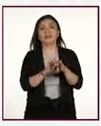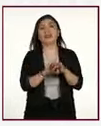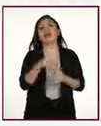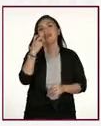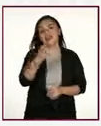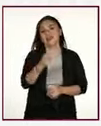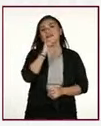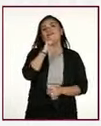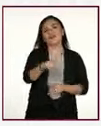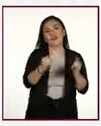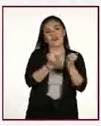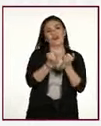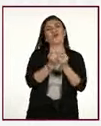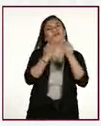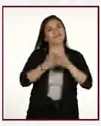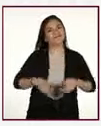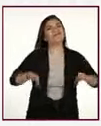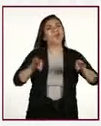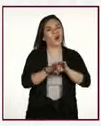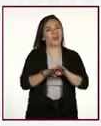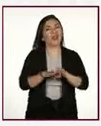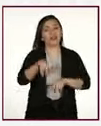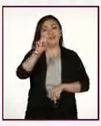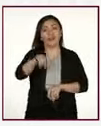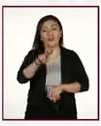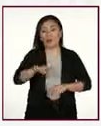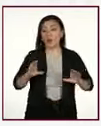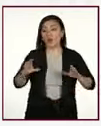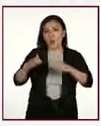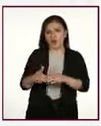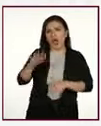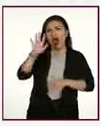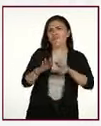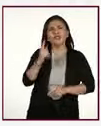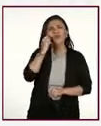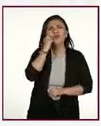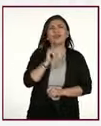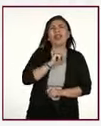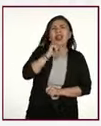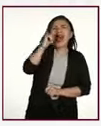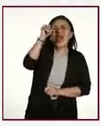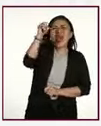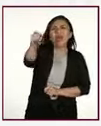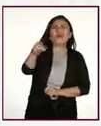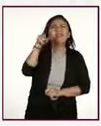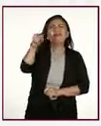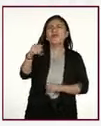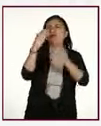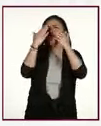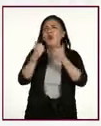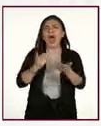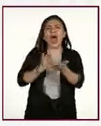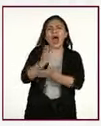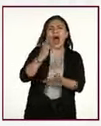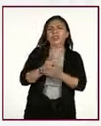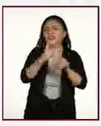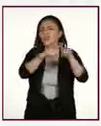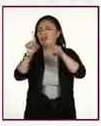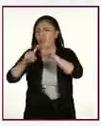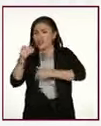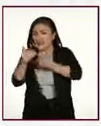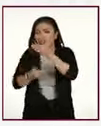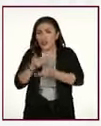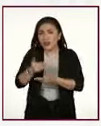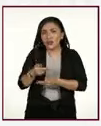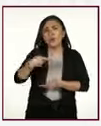eso también influye muchísimo, ¿no? Las comunidades, aunque estén alejadas, aunque no tengan todo el acceso a todos los servicios,